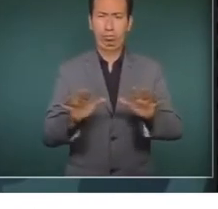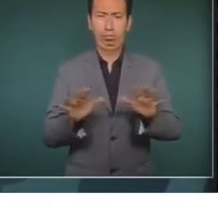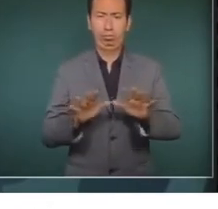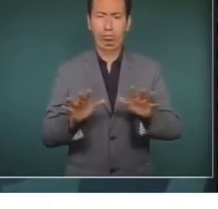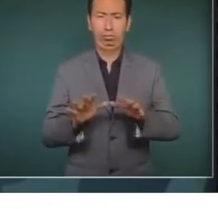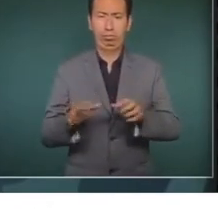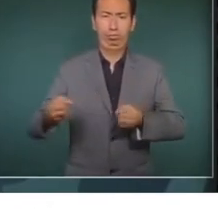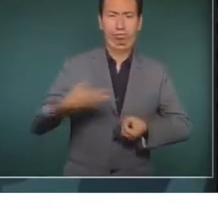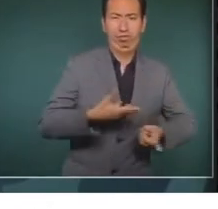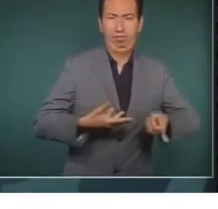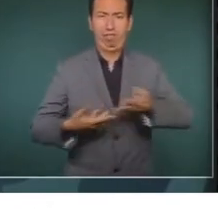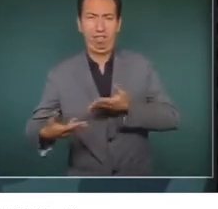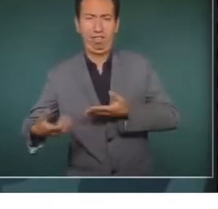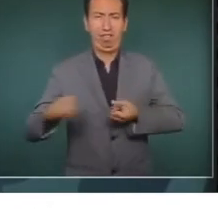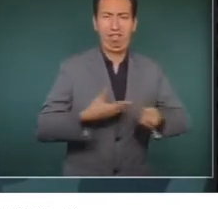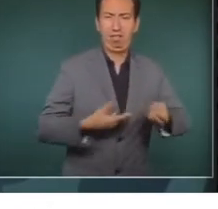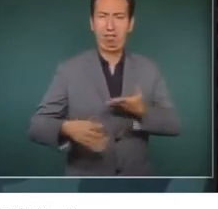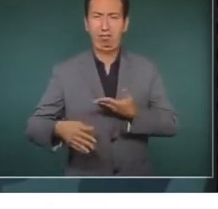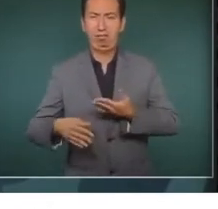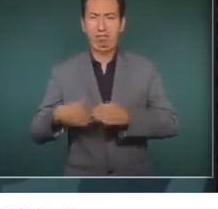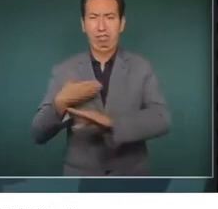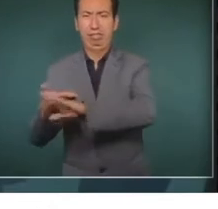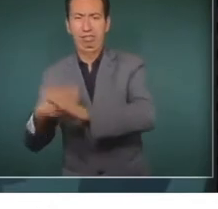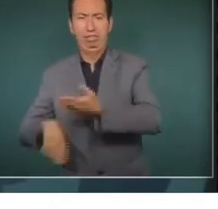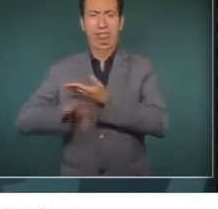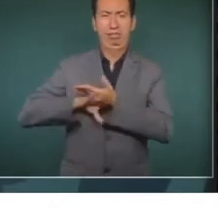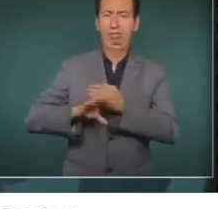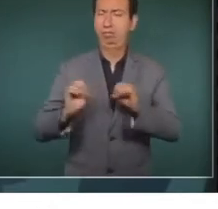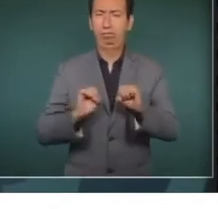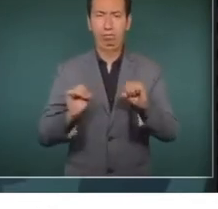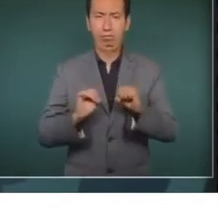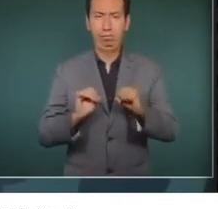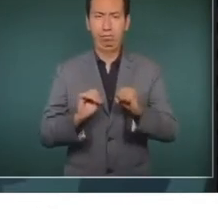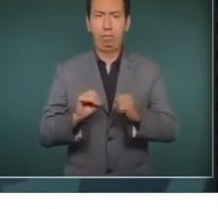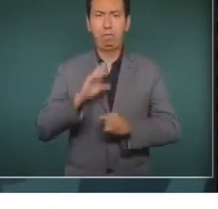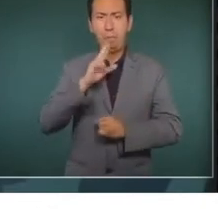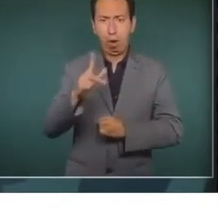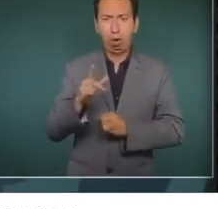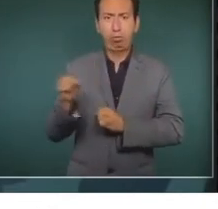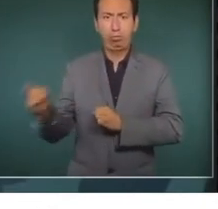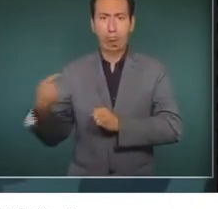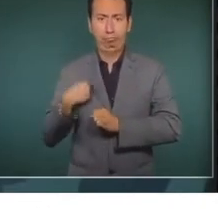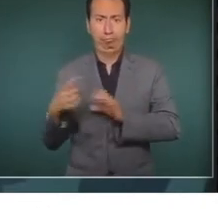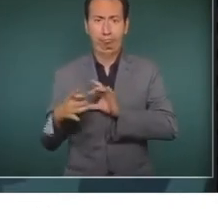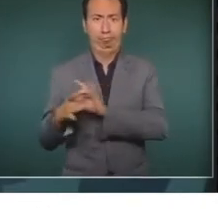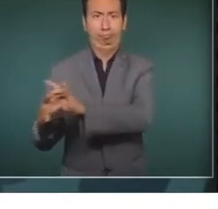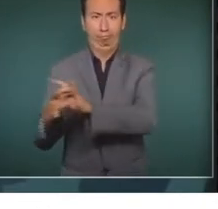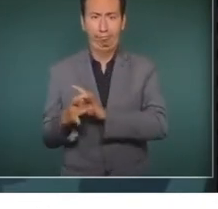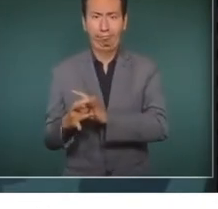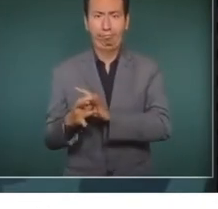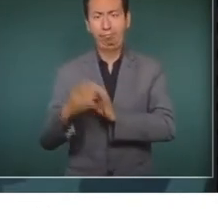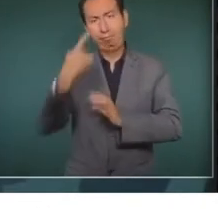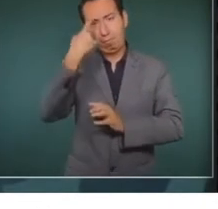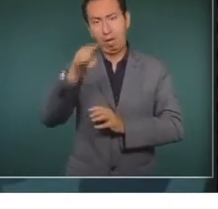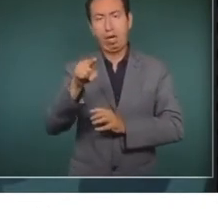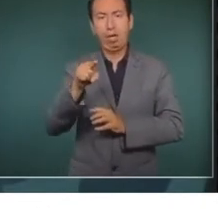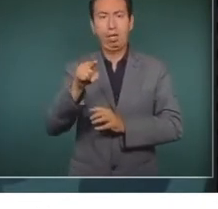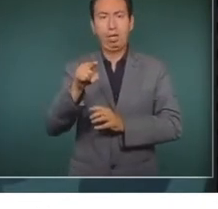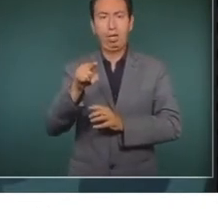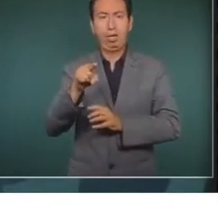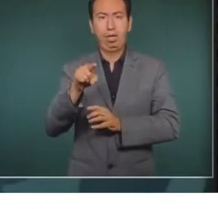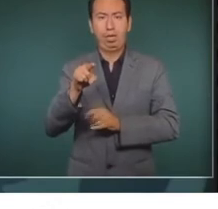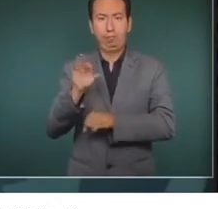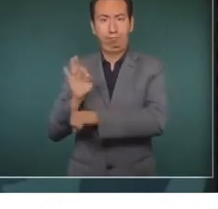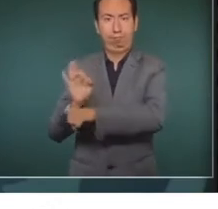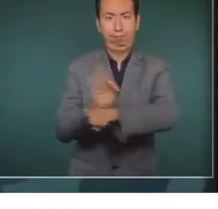unos a otros, lo que se ha decidido es sumarnos para darle